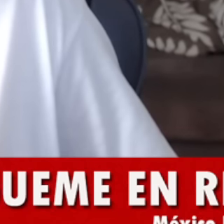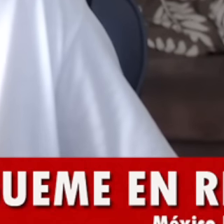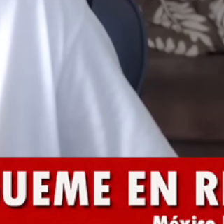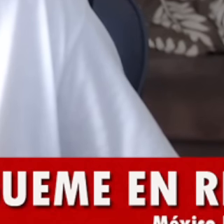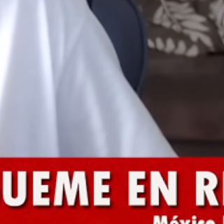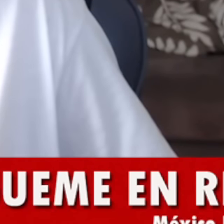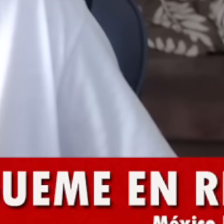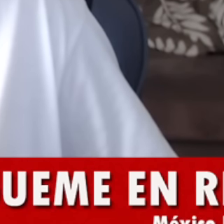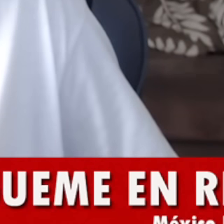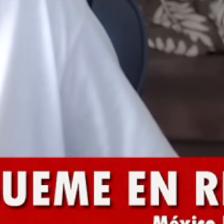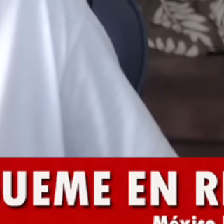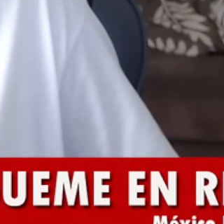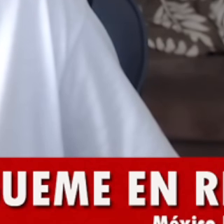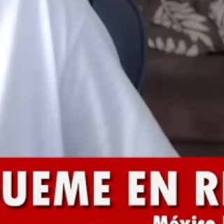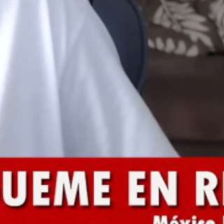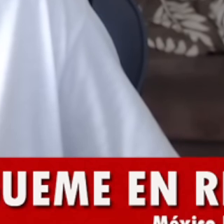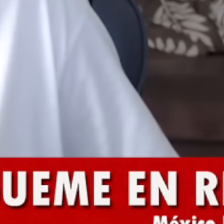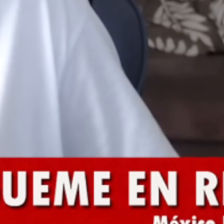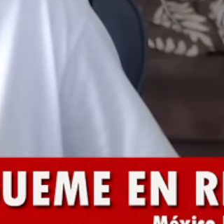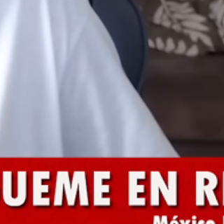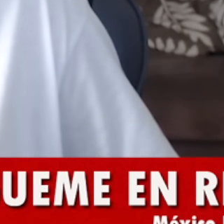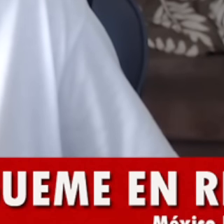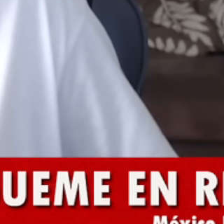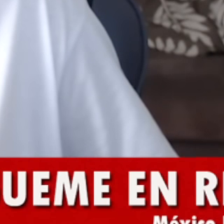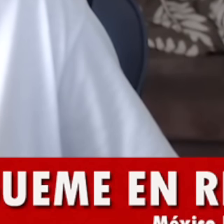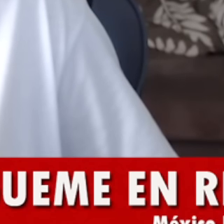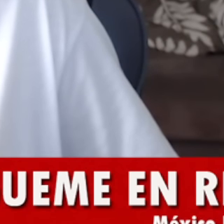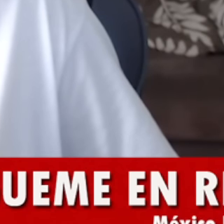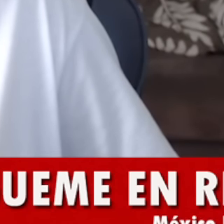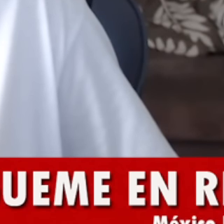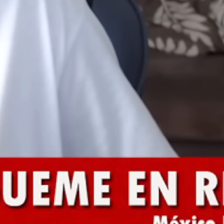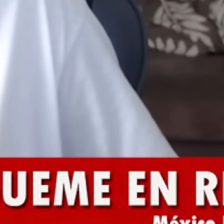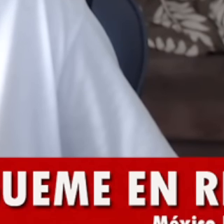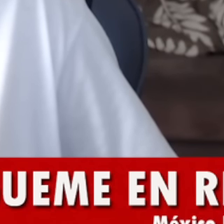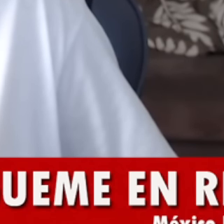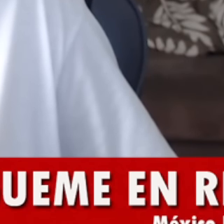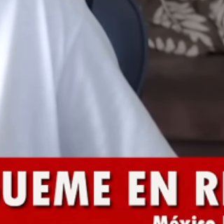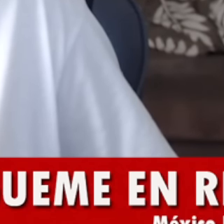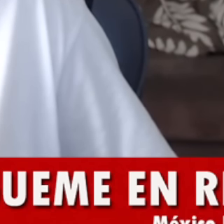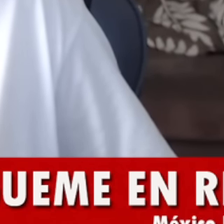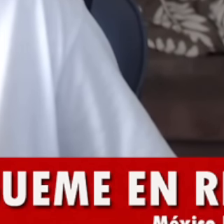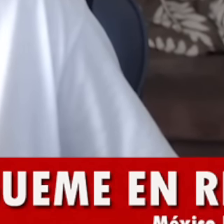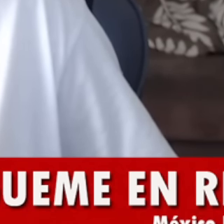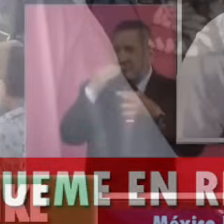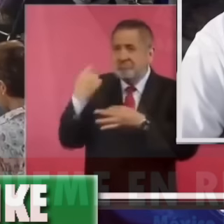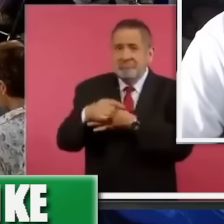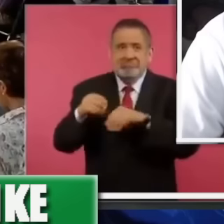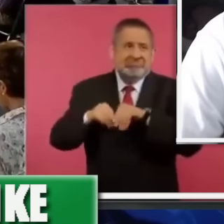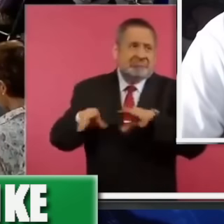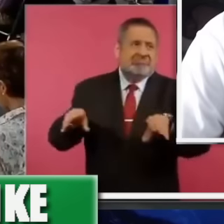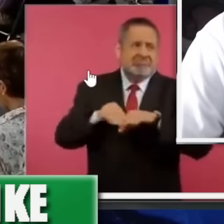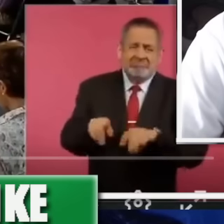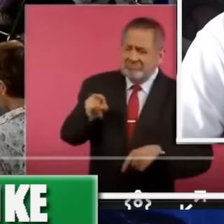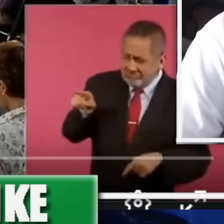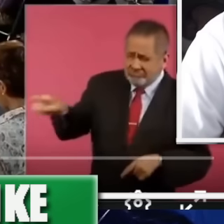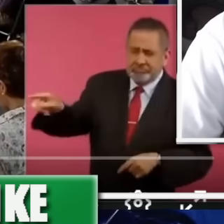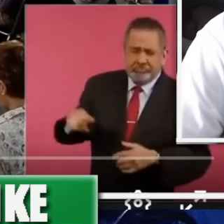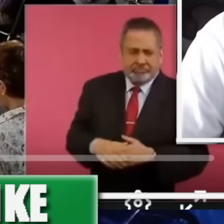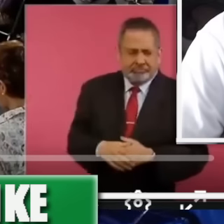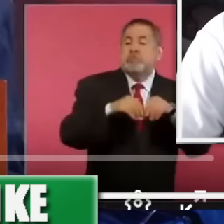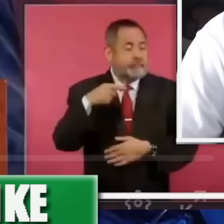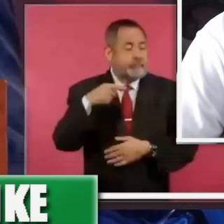del presidente. ¿Por qué sí atacan al presidente, pero él no puede defenderse ni poquito? Vamos a escuchar lo que